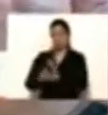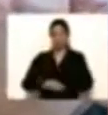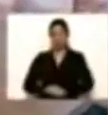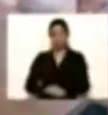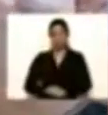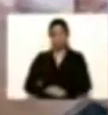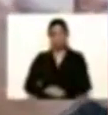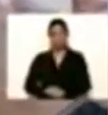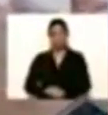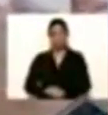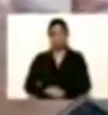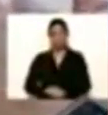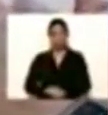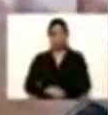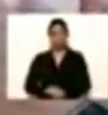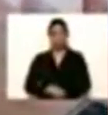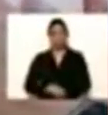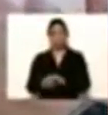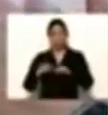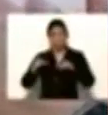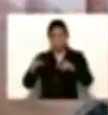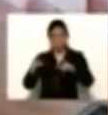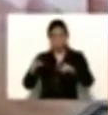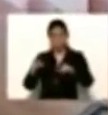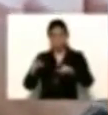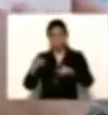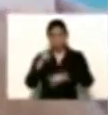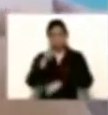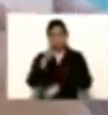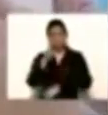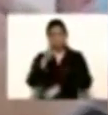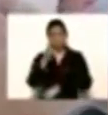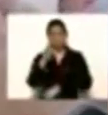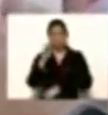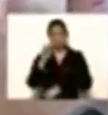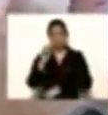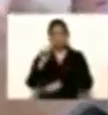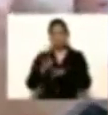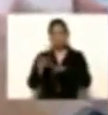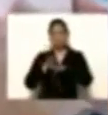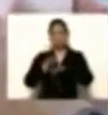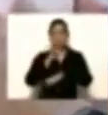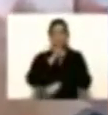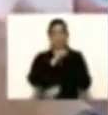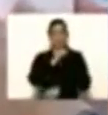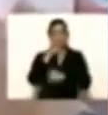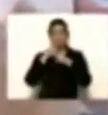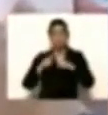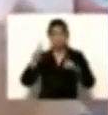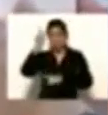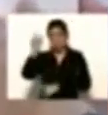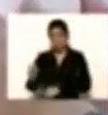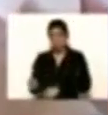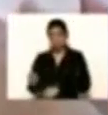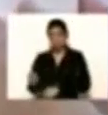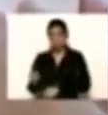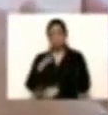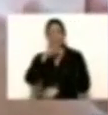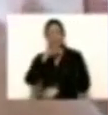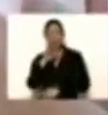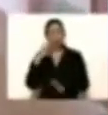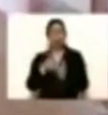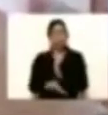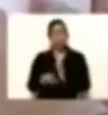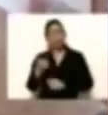de la zona de Pedro González en el estado de Nueva Esparta. Otra persona, y vamos a hablar un poco de estos